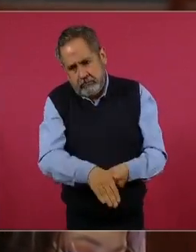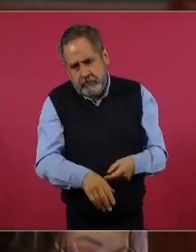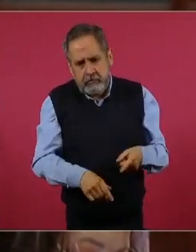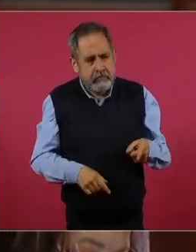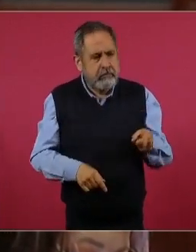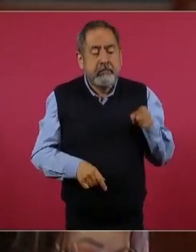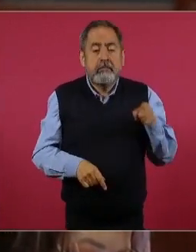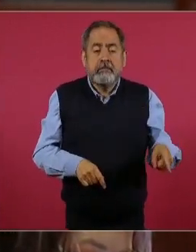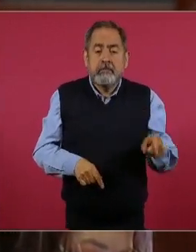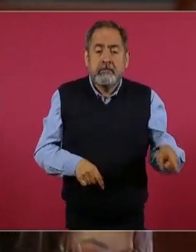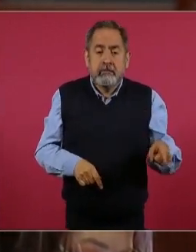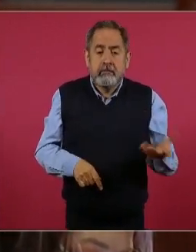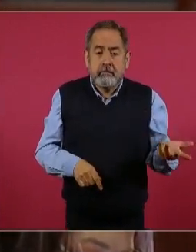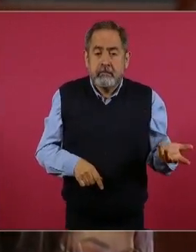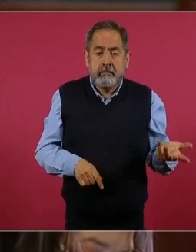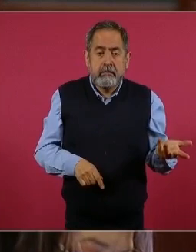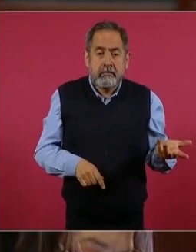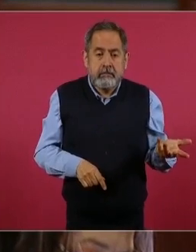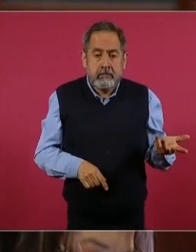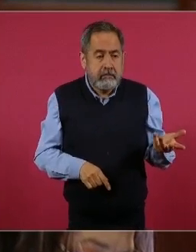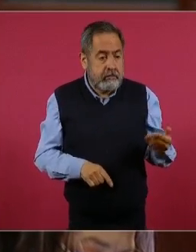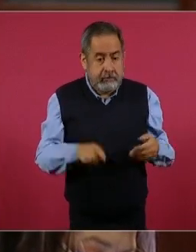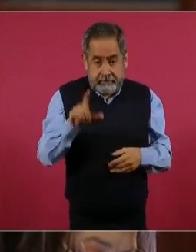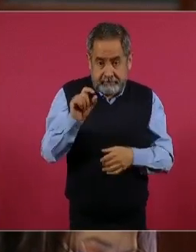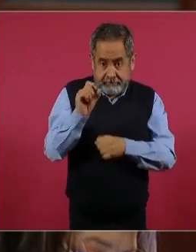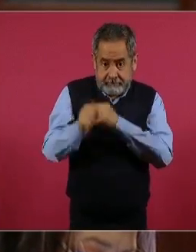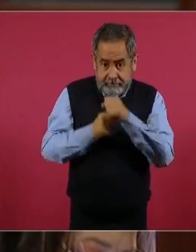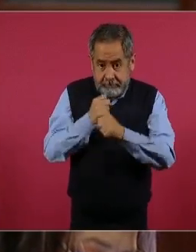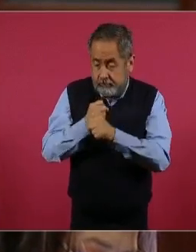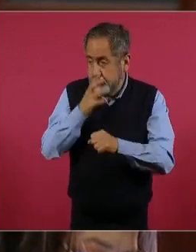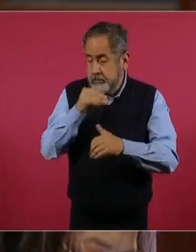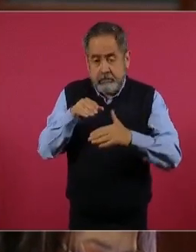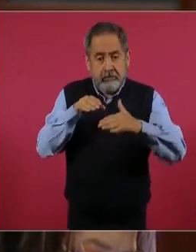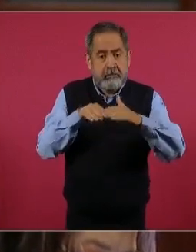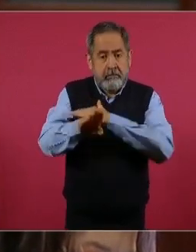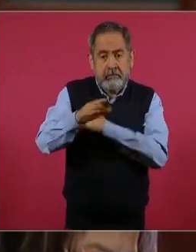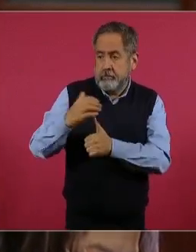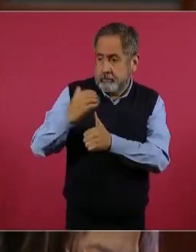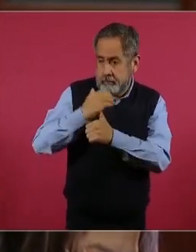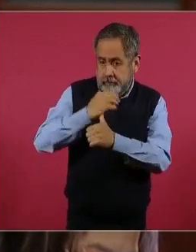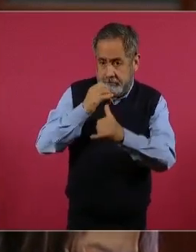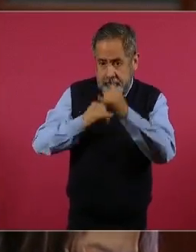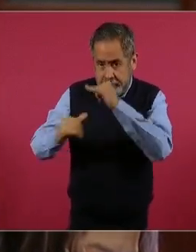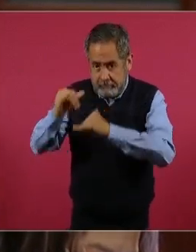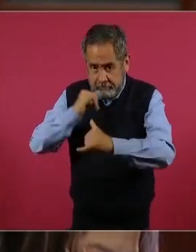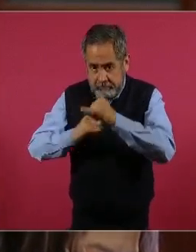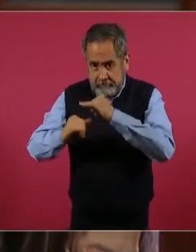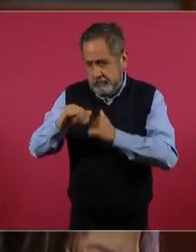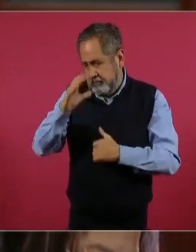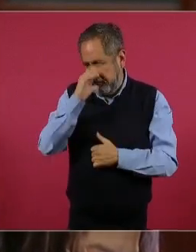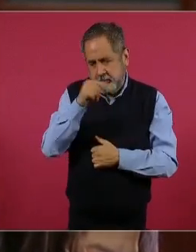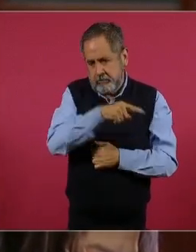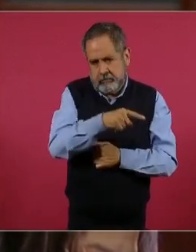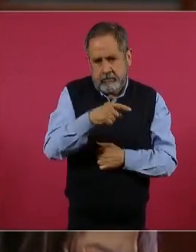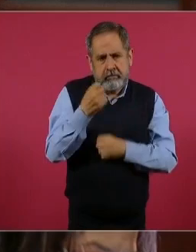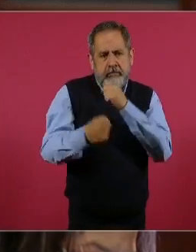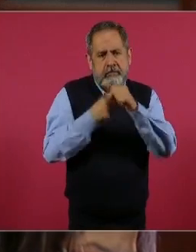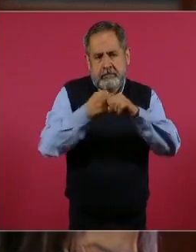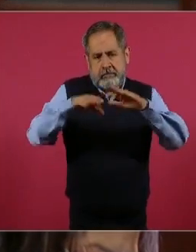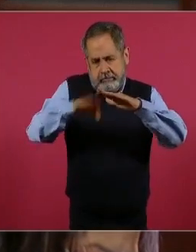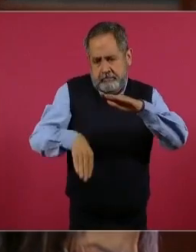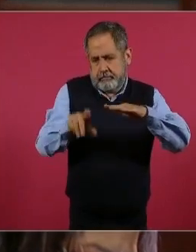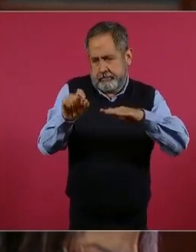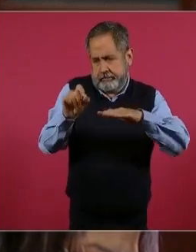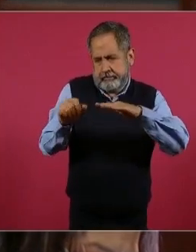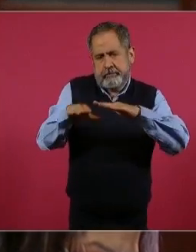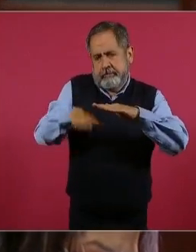podía entrar en los Estados Unidos, a sus 20 años no podía entrar a un bar a tomarse una copa porque no tenía la edad, pero